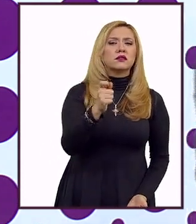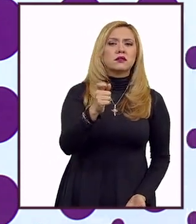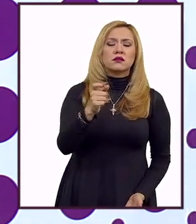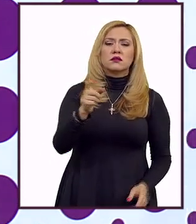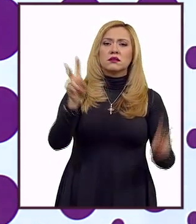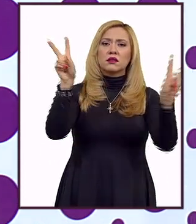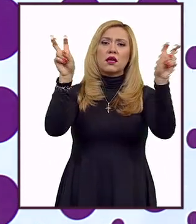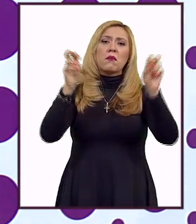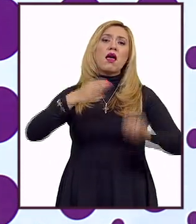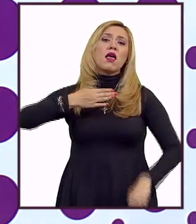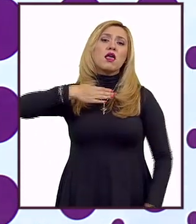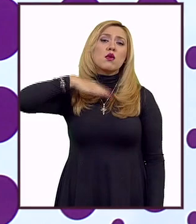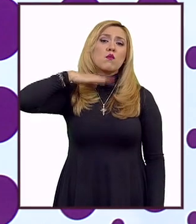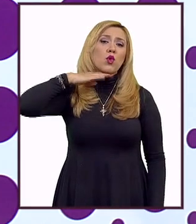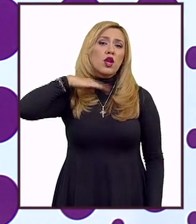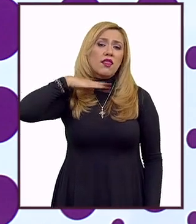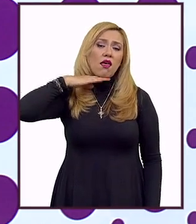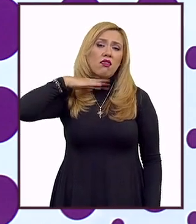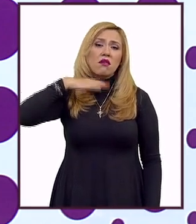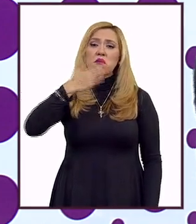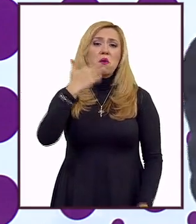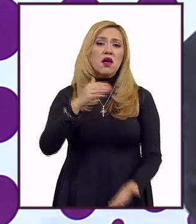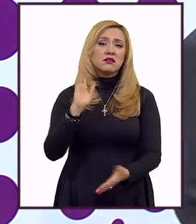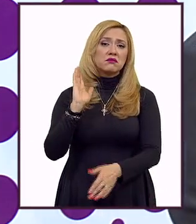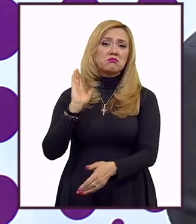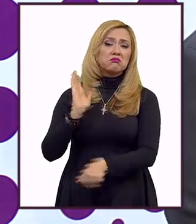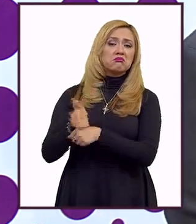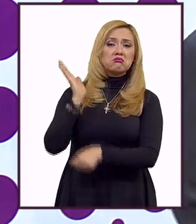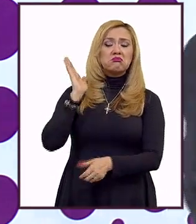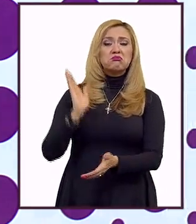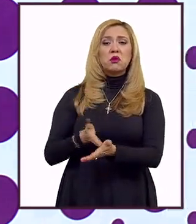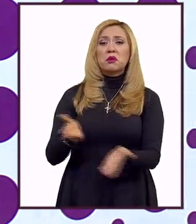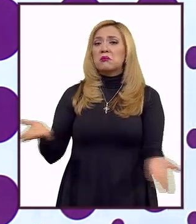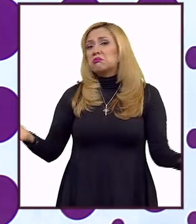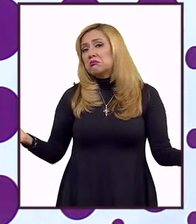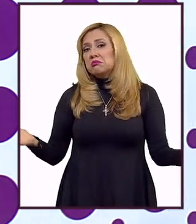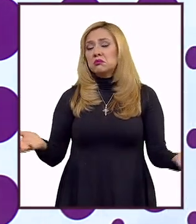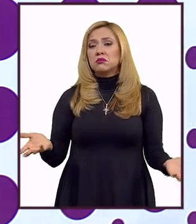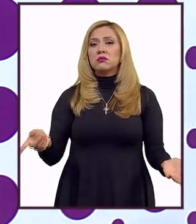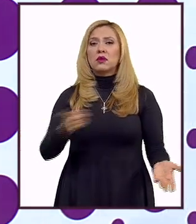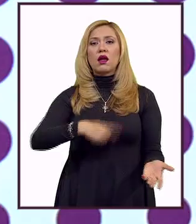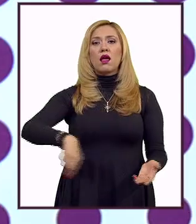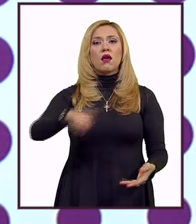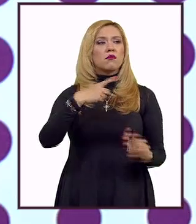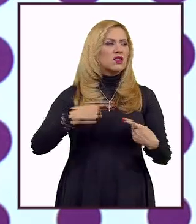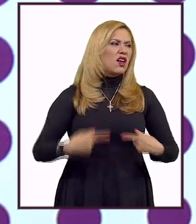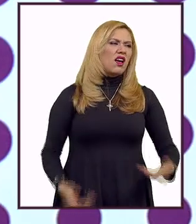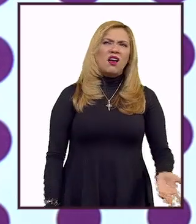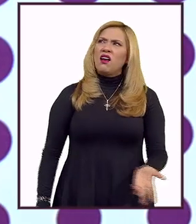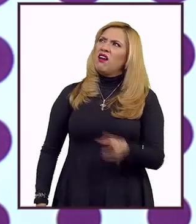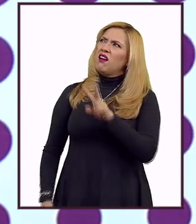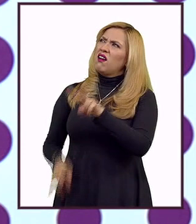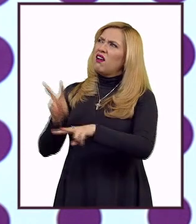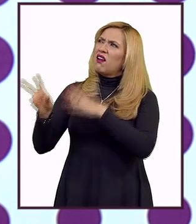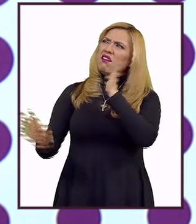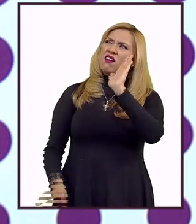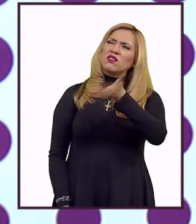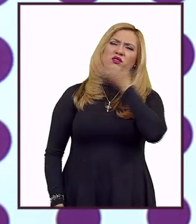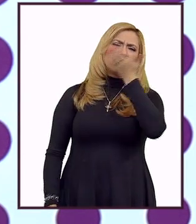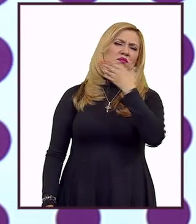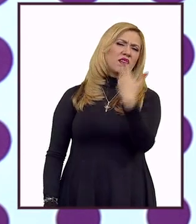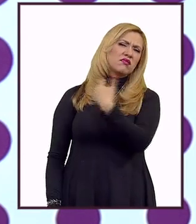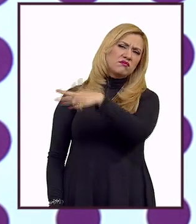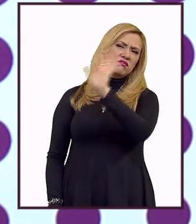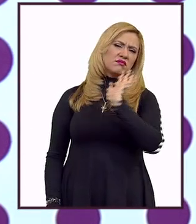tema de la impunidad, es decir, no hay sanción y socialmente hay una justificación a la tortura, que eso también es muy grave. La